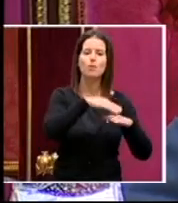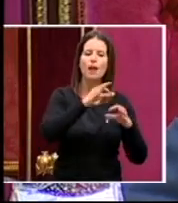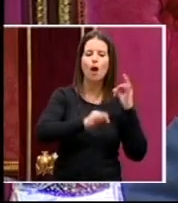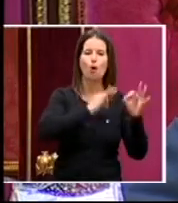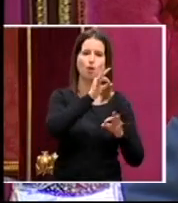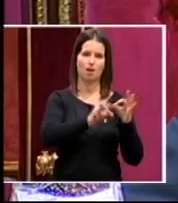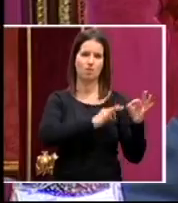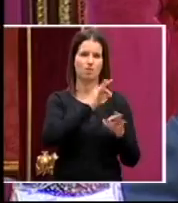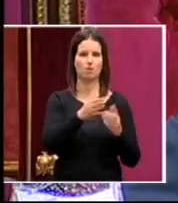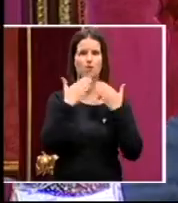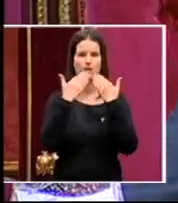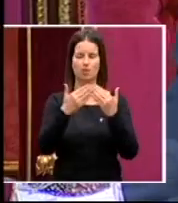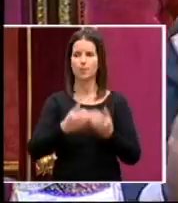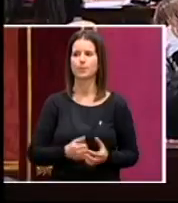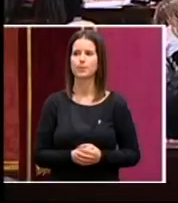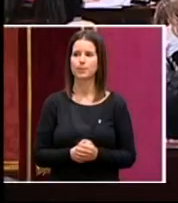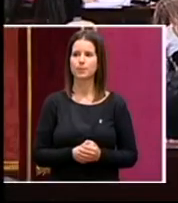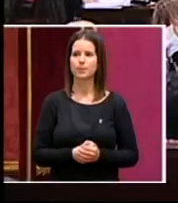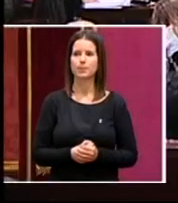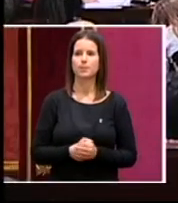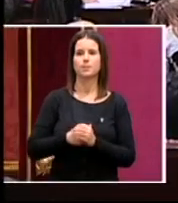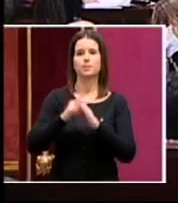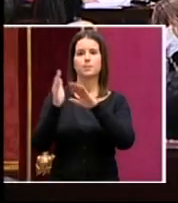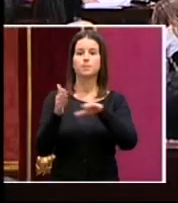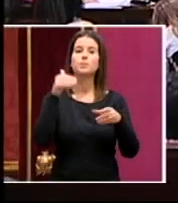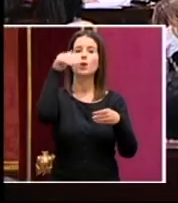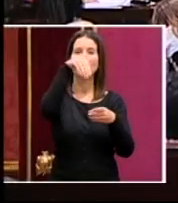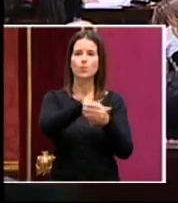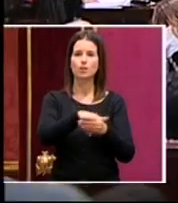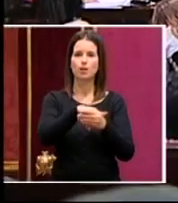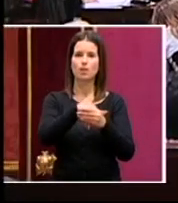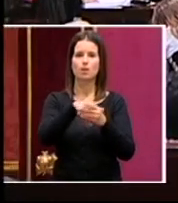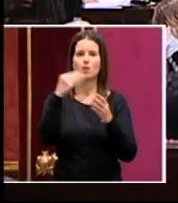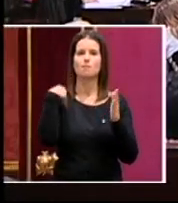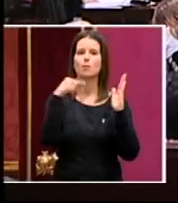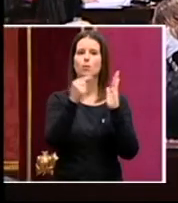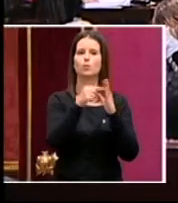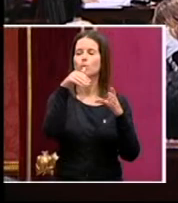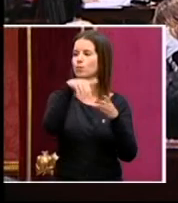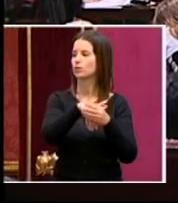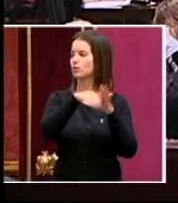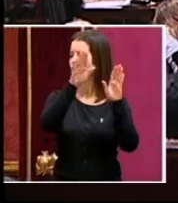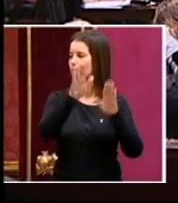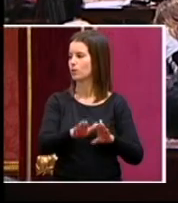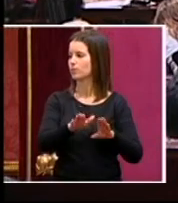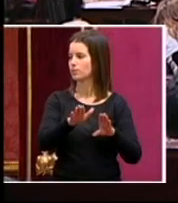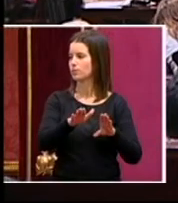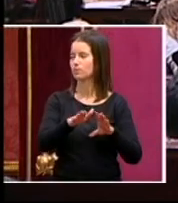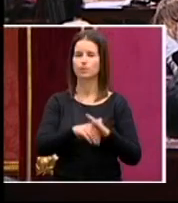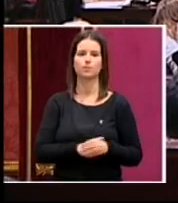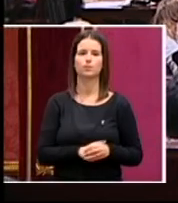organización. Muchas gracias. Gracias, señor Oliver. Pasaríamos, por tanto, a la votación sobre este punto. Voto a favor.